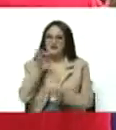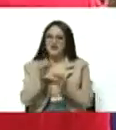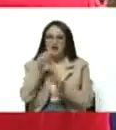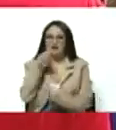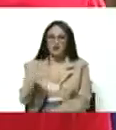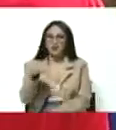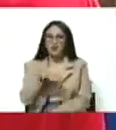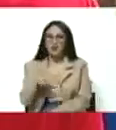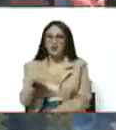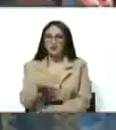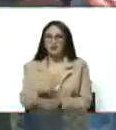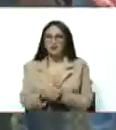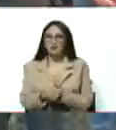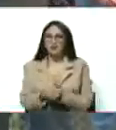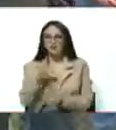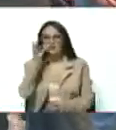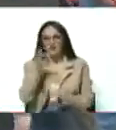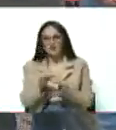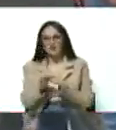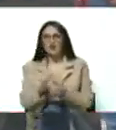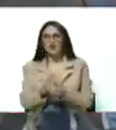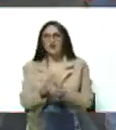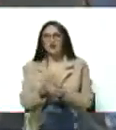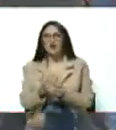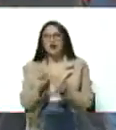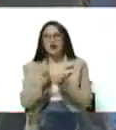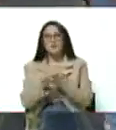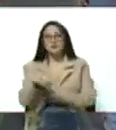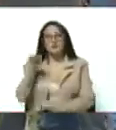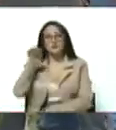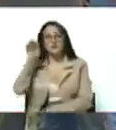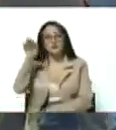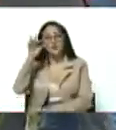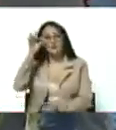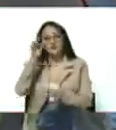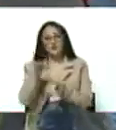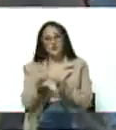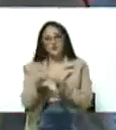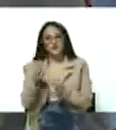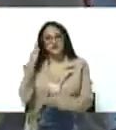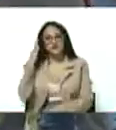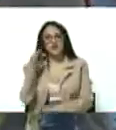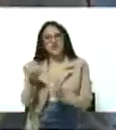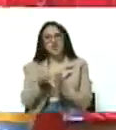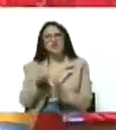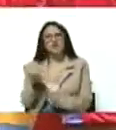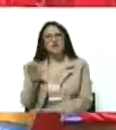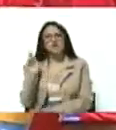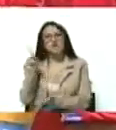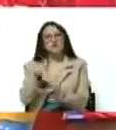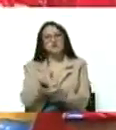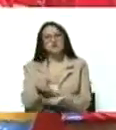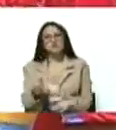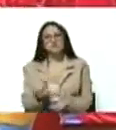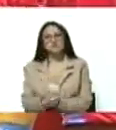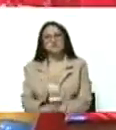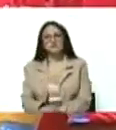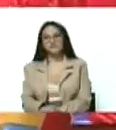pueblo, en su fe de cambiar el futuro, en su fe de saber para dónde vamos. Yolisbel,